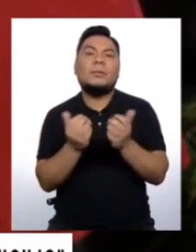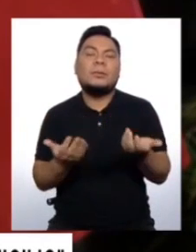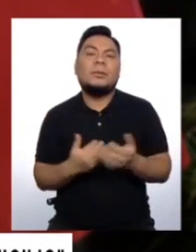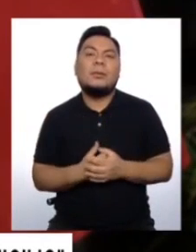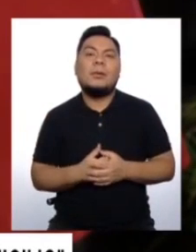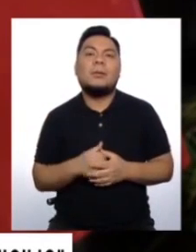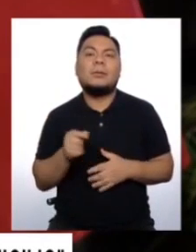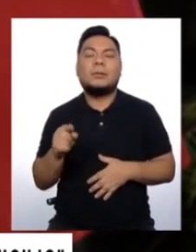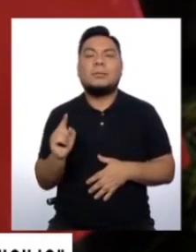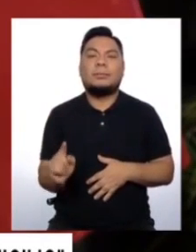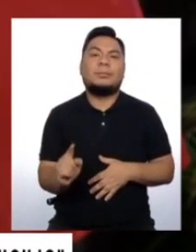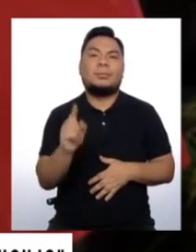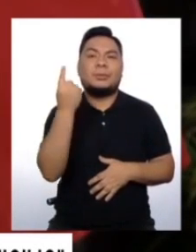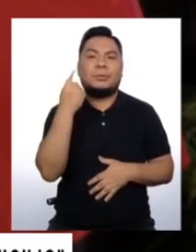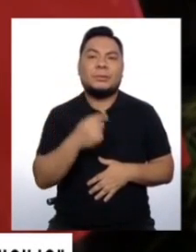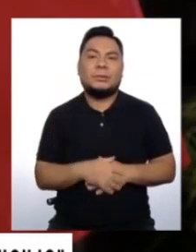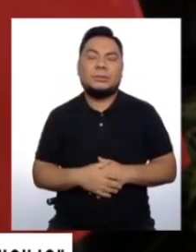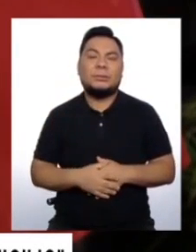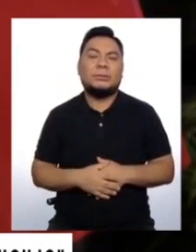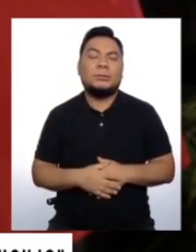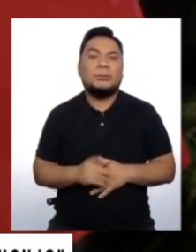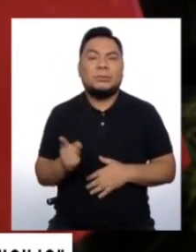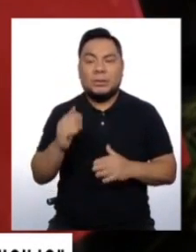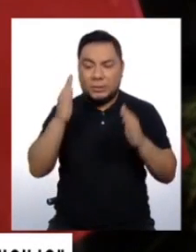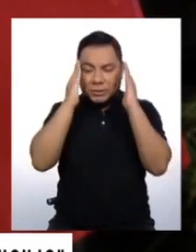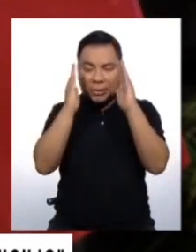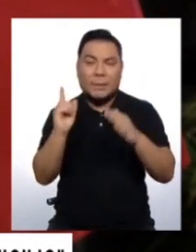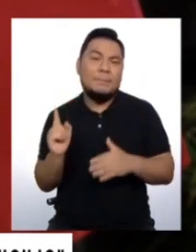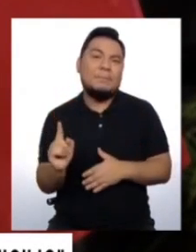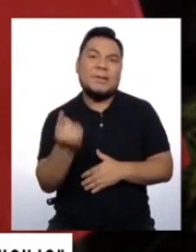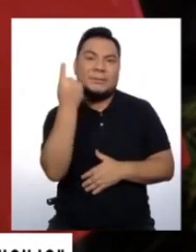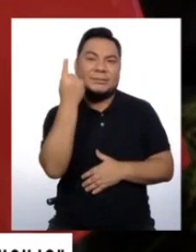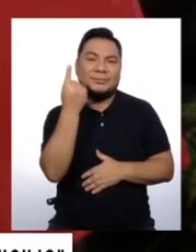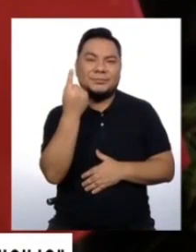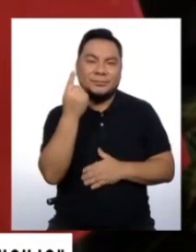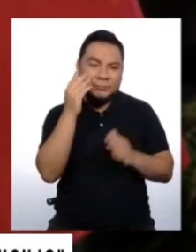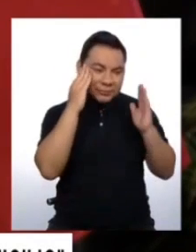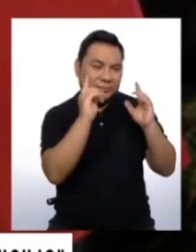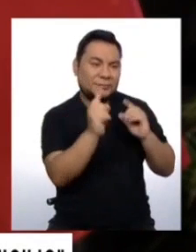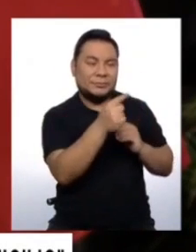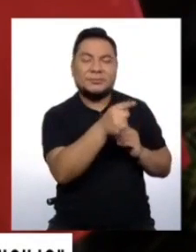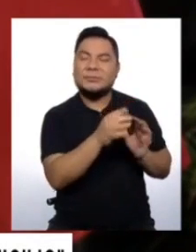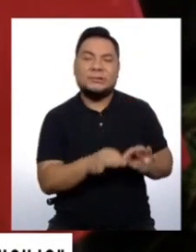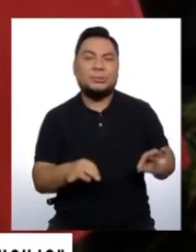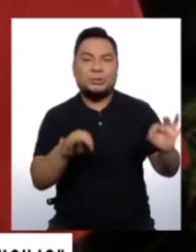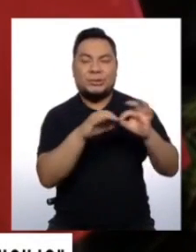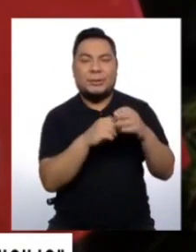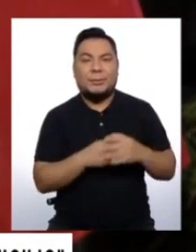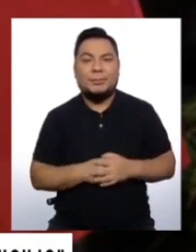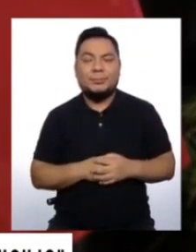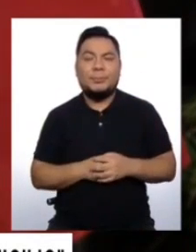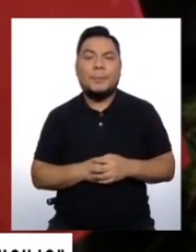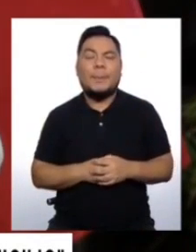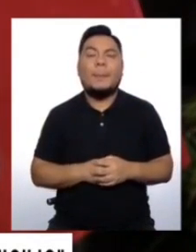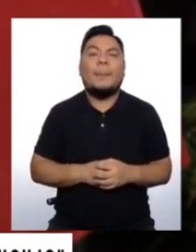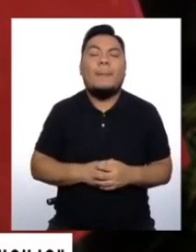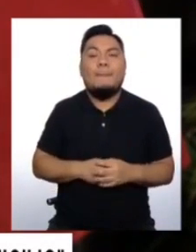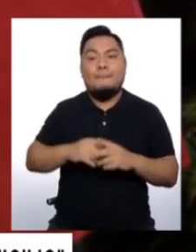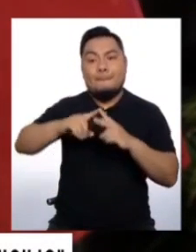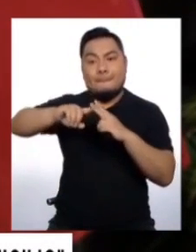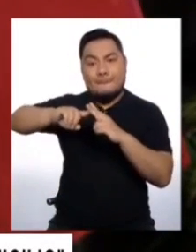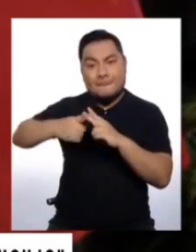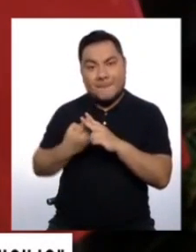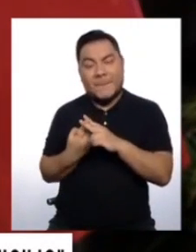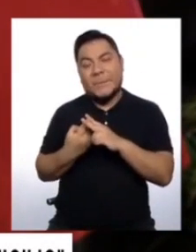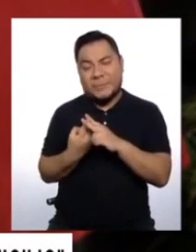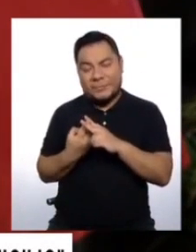la primera, la atención primaria, que es fundamental, ¿no? Al inicio de esta